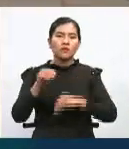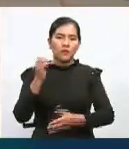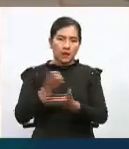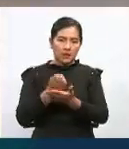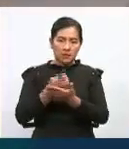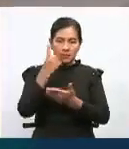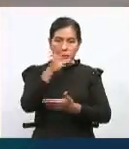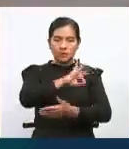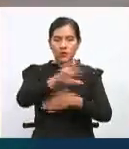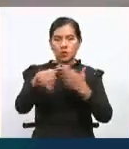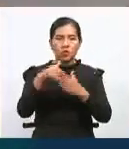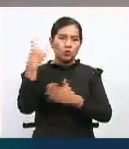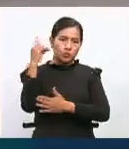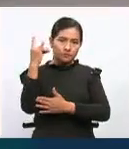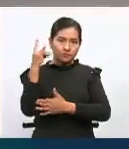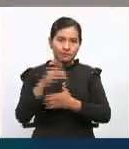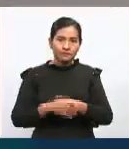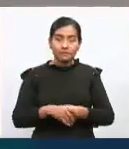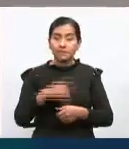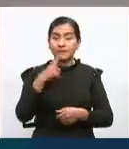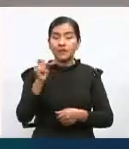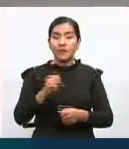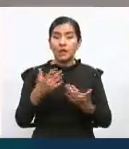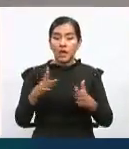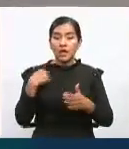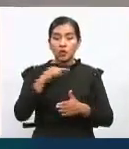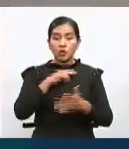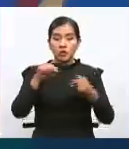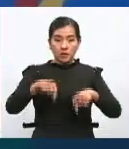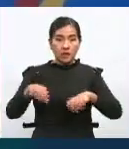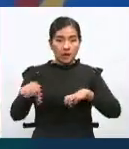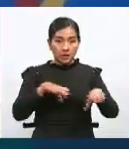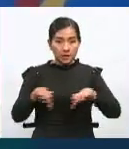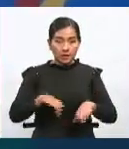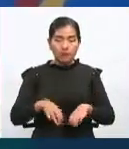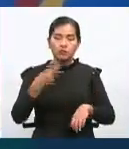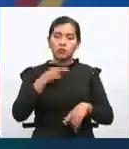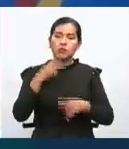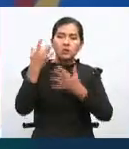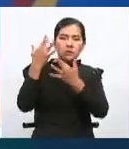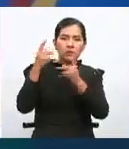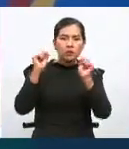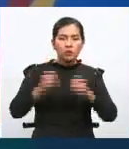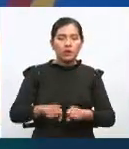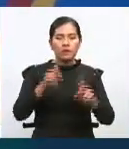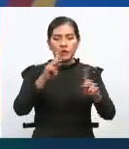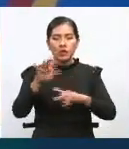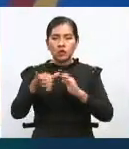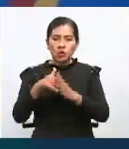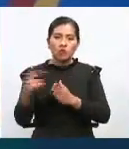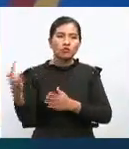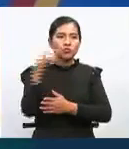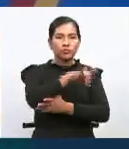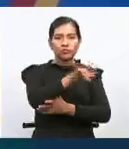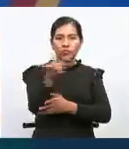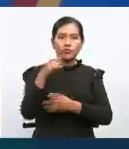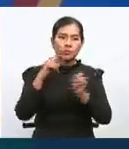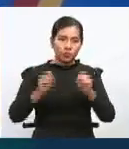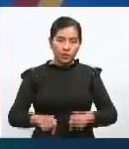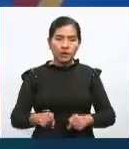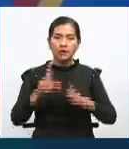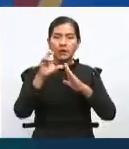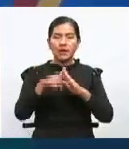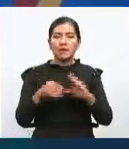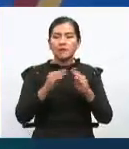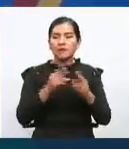los bolivianos. Lo que hacemos es que, y esperamos que la gente se anime a volar y a partir de eso pues